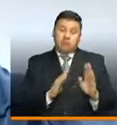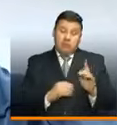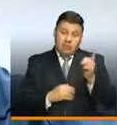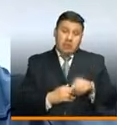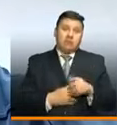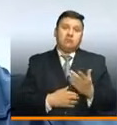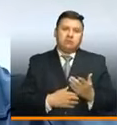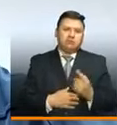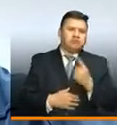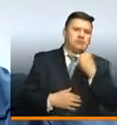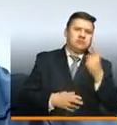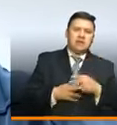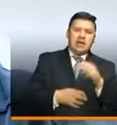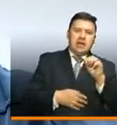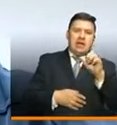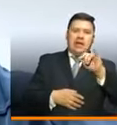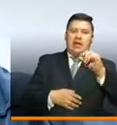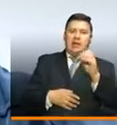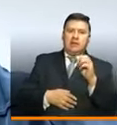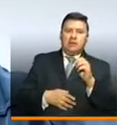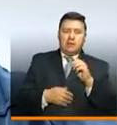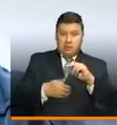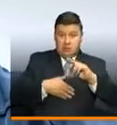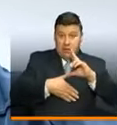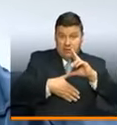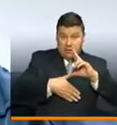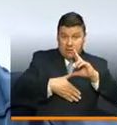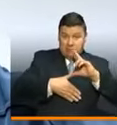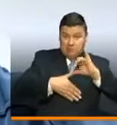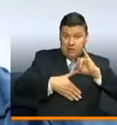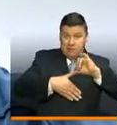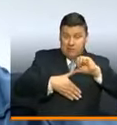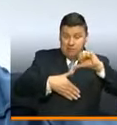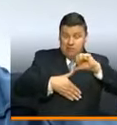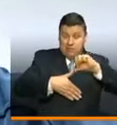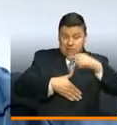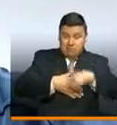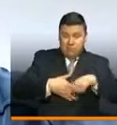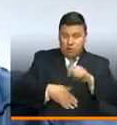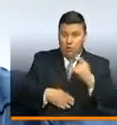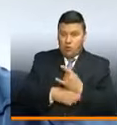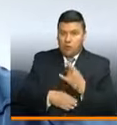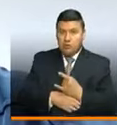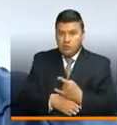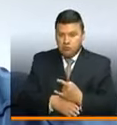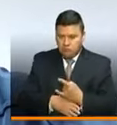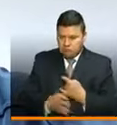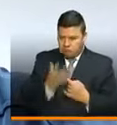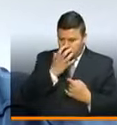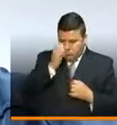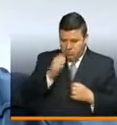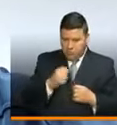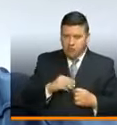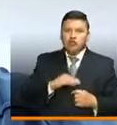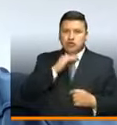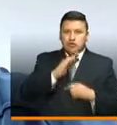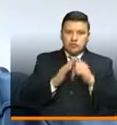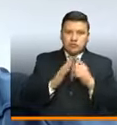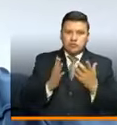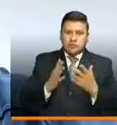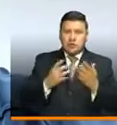e incluso, como lo decía Alejandro, los latinoamericanos que estén dispuestos a utilizarlos, tengamos la capacidad de llenar